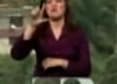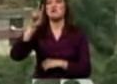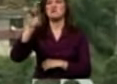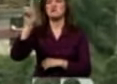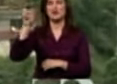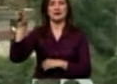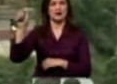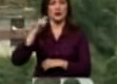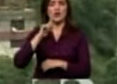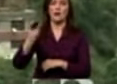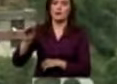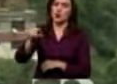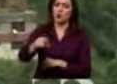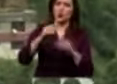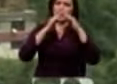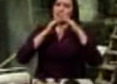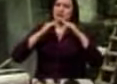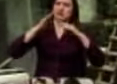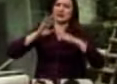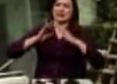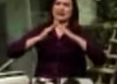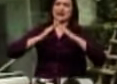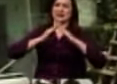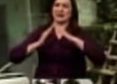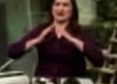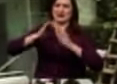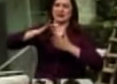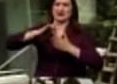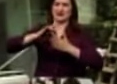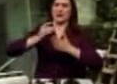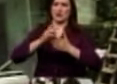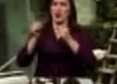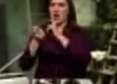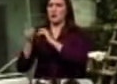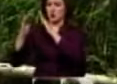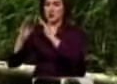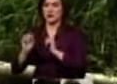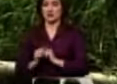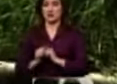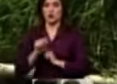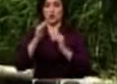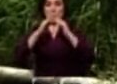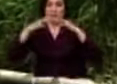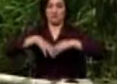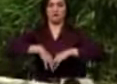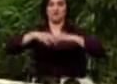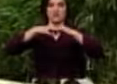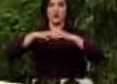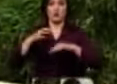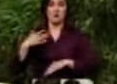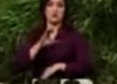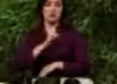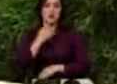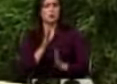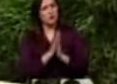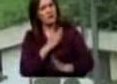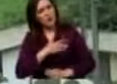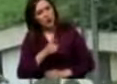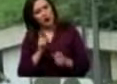Miravalle y que ha sido alertada por las autoridades por haber construido en una zona de riesgo, se le cae la casa por rehusarse a salir de la misma,